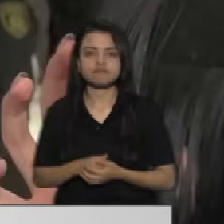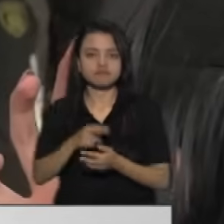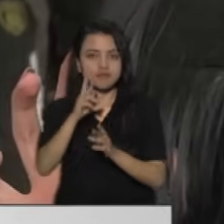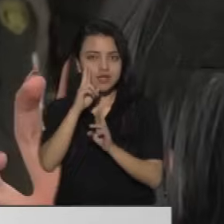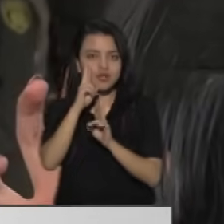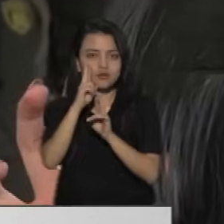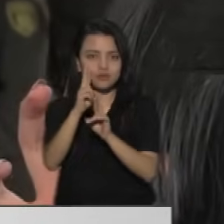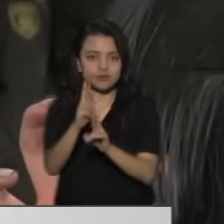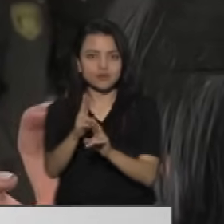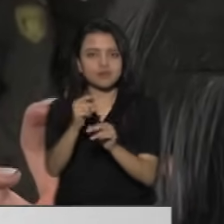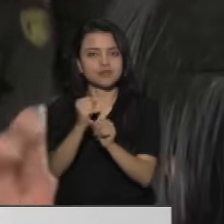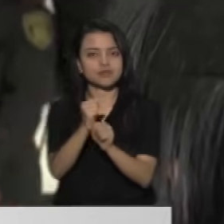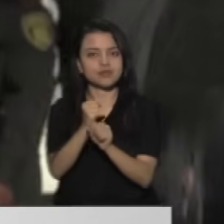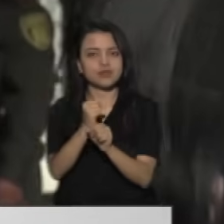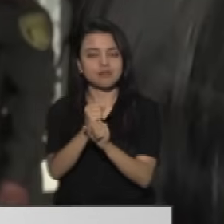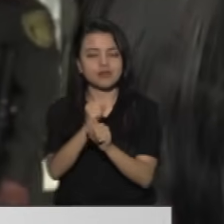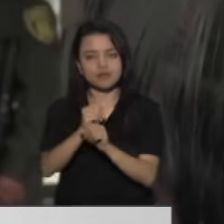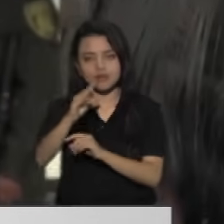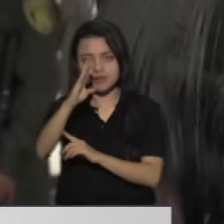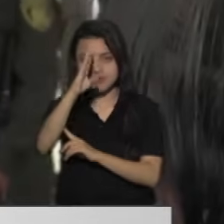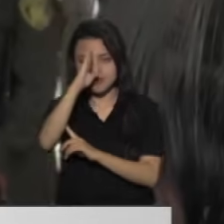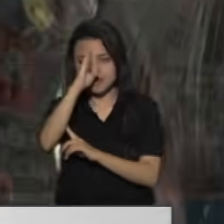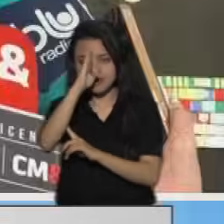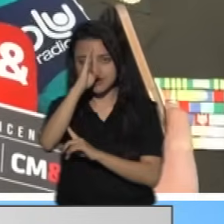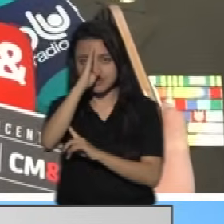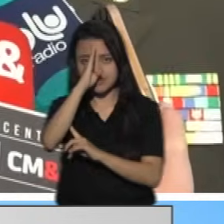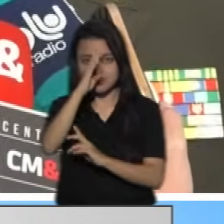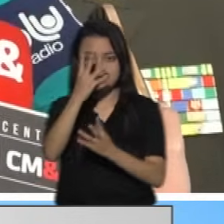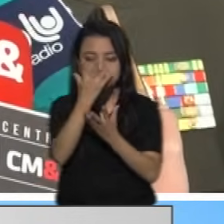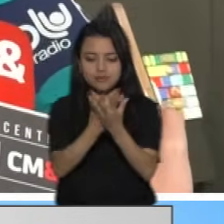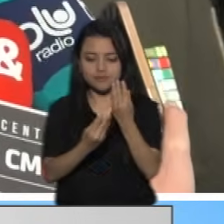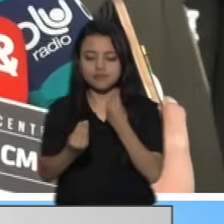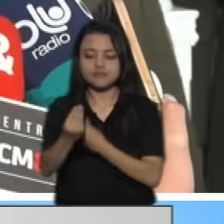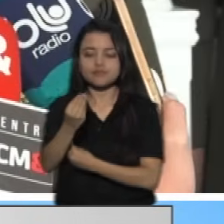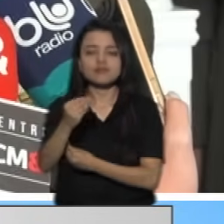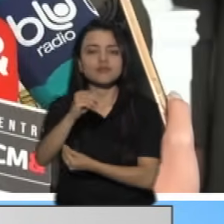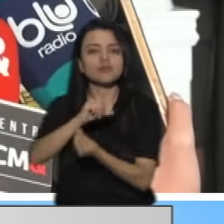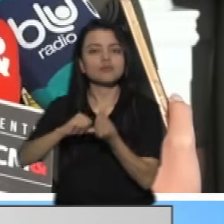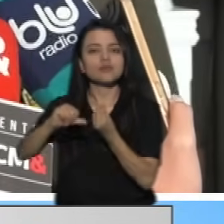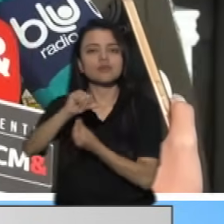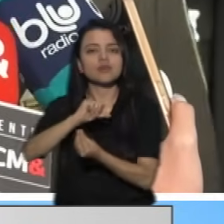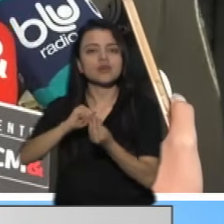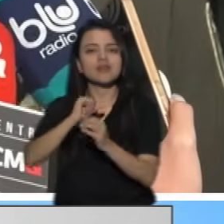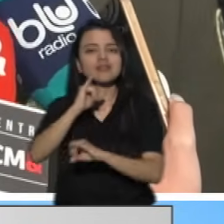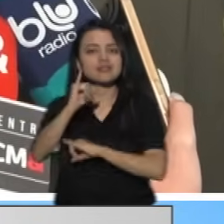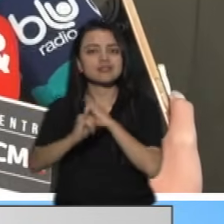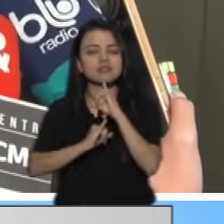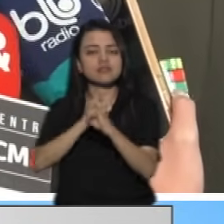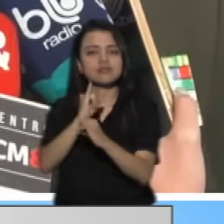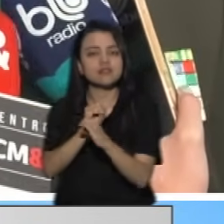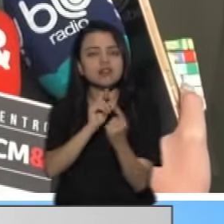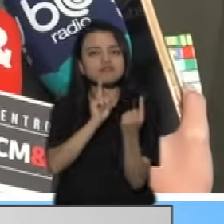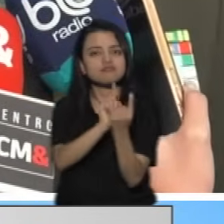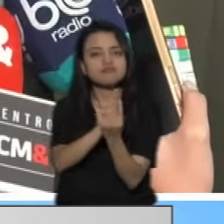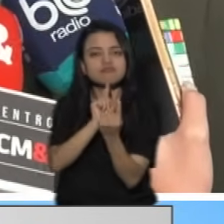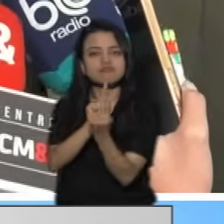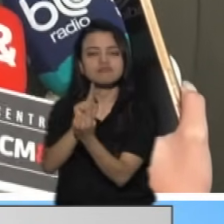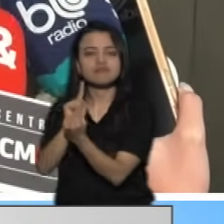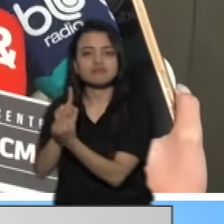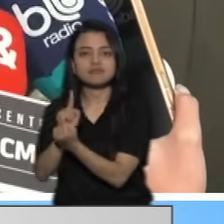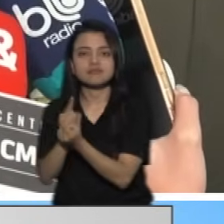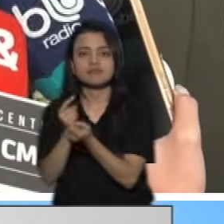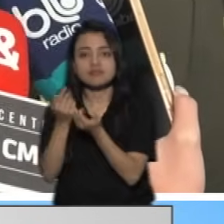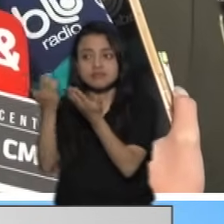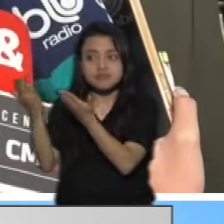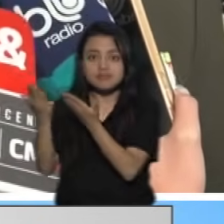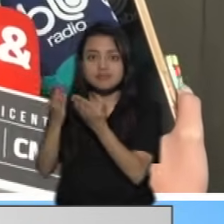reconociendo, exaltando la labor de la policía colombiana, hacer un encuentro internacional donde hoy por primera vez Colombia recibe